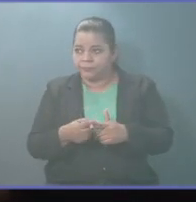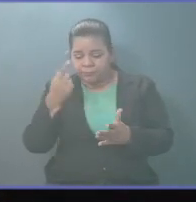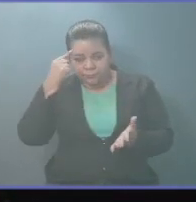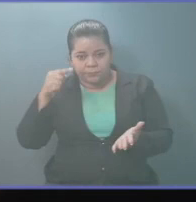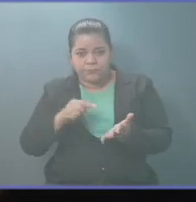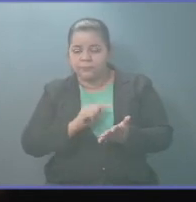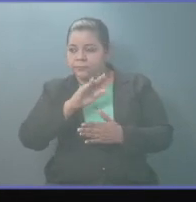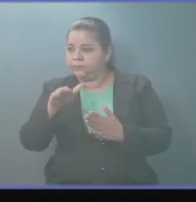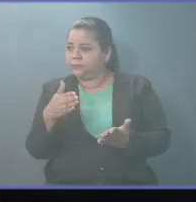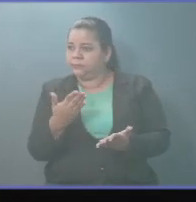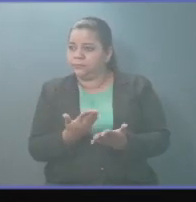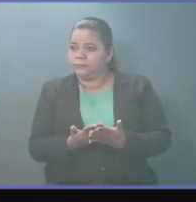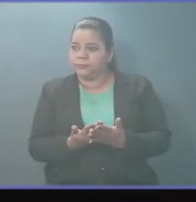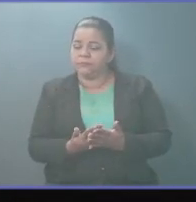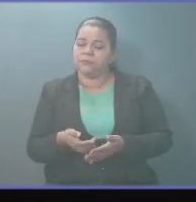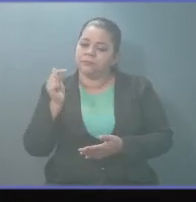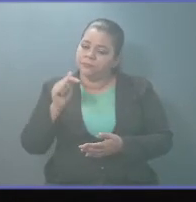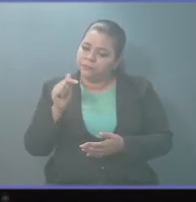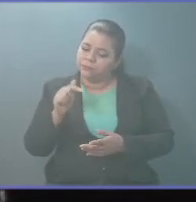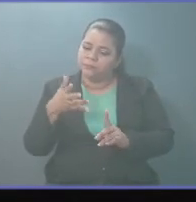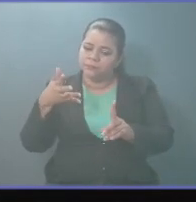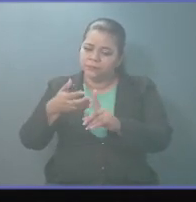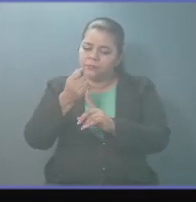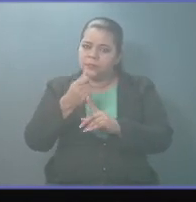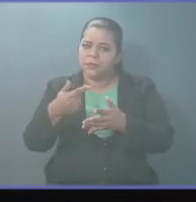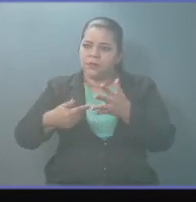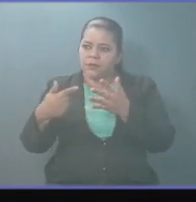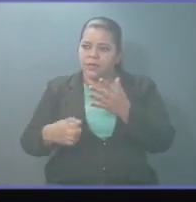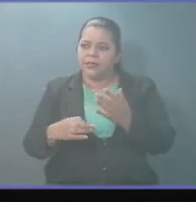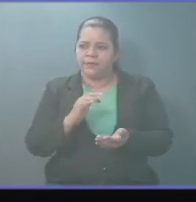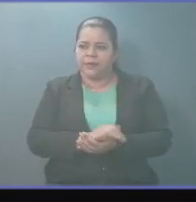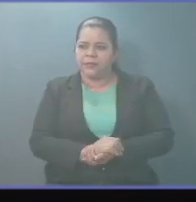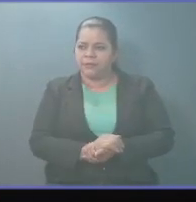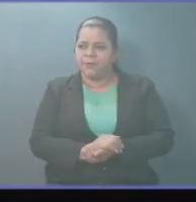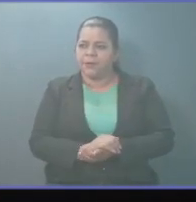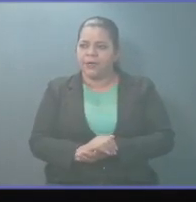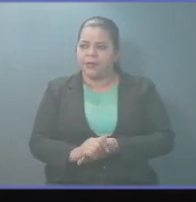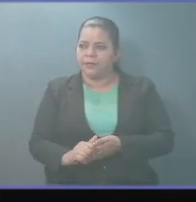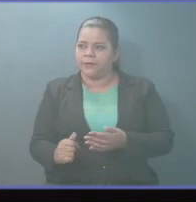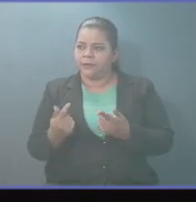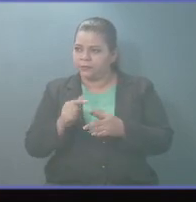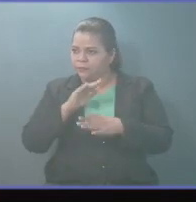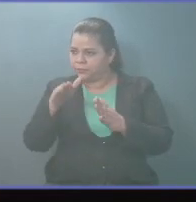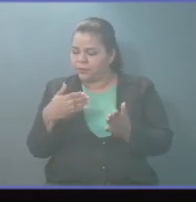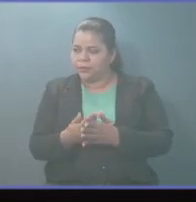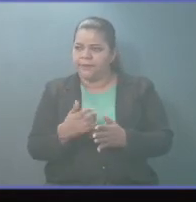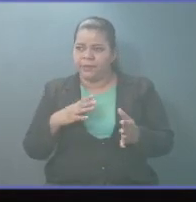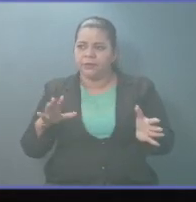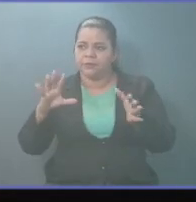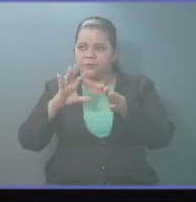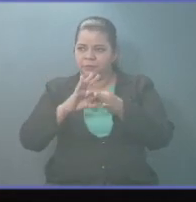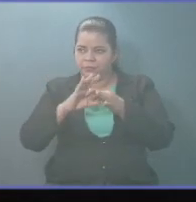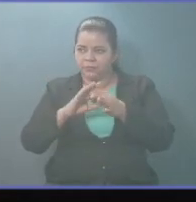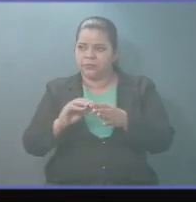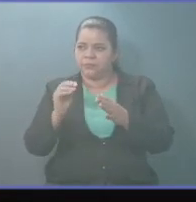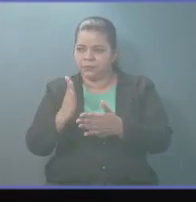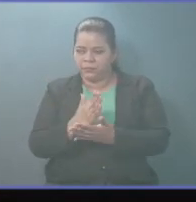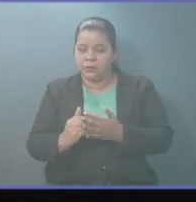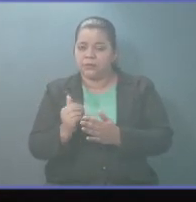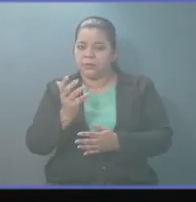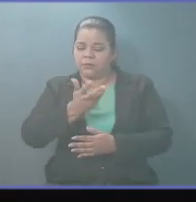presidente no va a influir, es decir, no tomo yo la decisión, esta es una decisión colegiada. Voy a